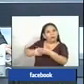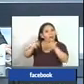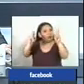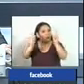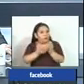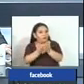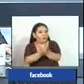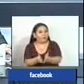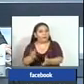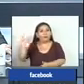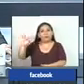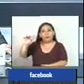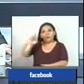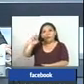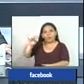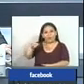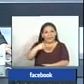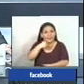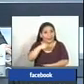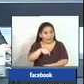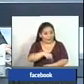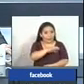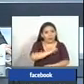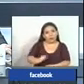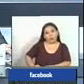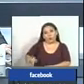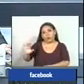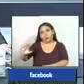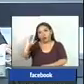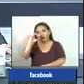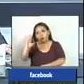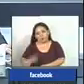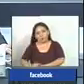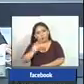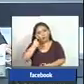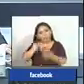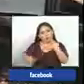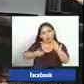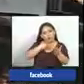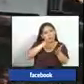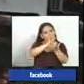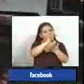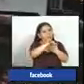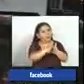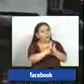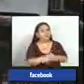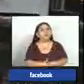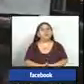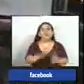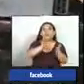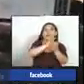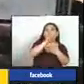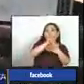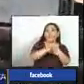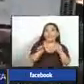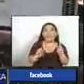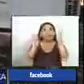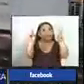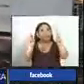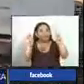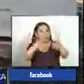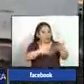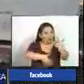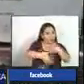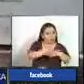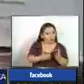entre El Salvador y Costa Rica. Ernesto Cordejo tiene detalles de este proyecto. El proyecto de transporte marítimo de corta